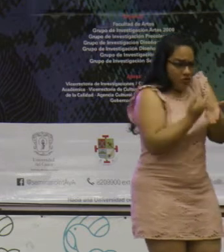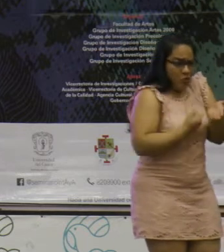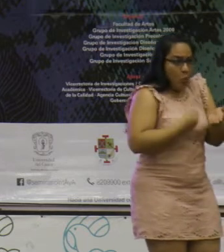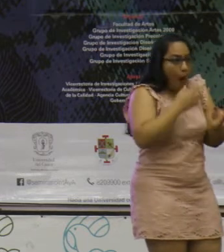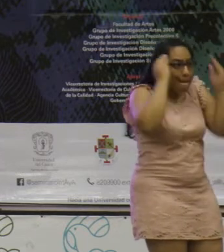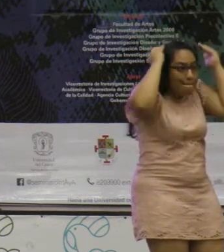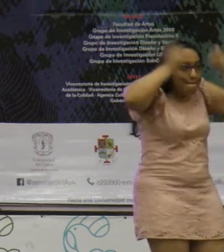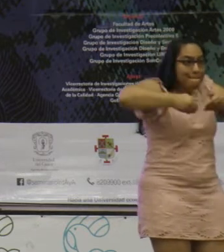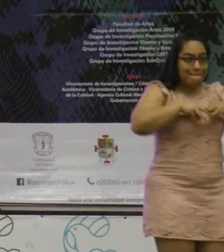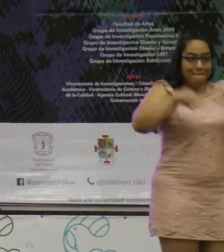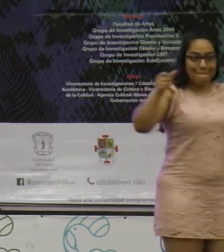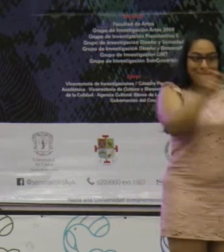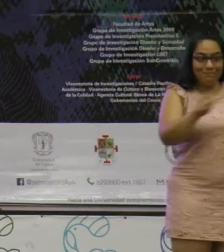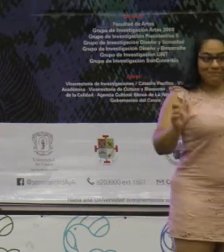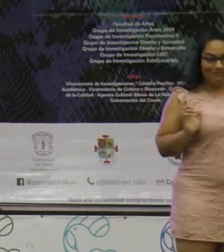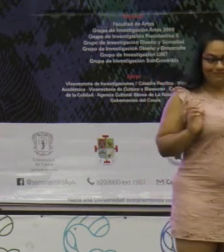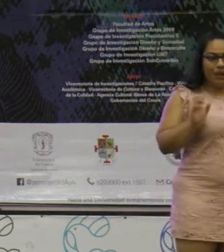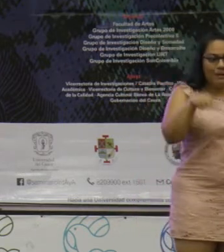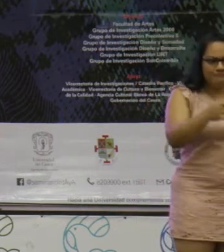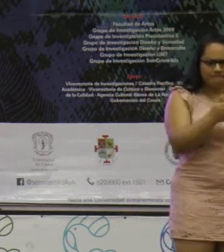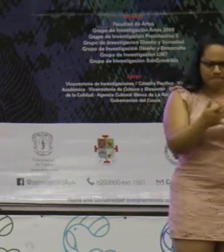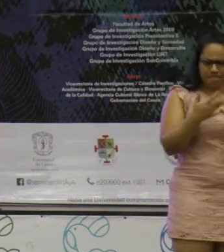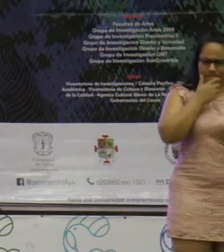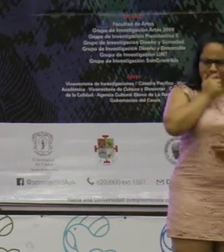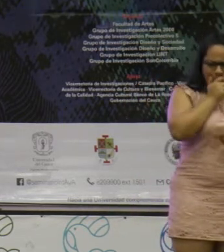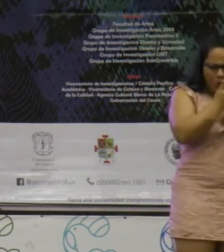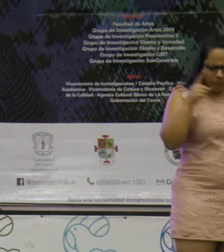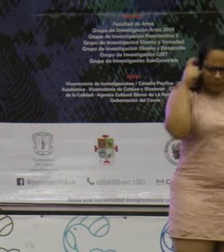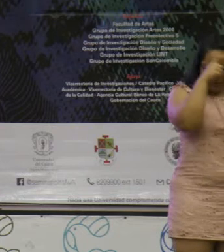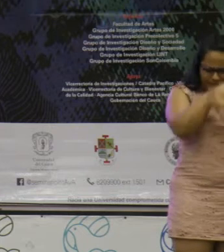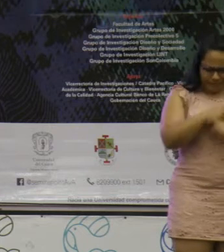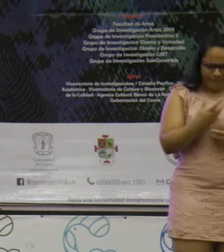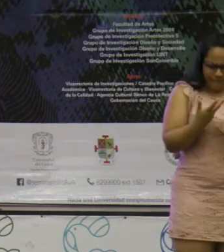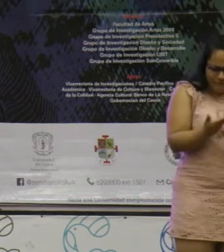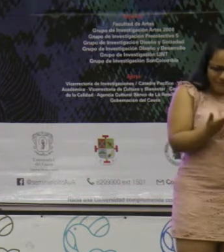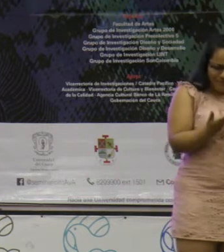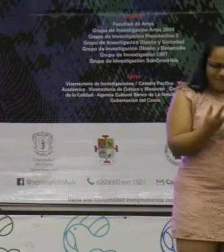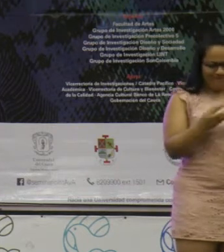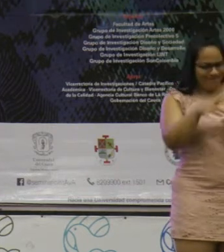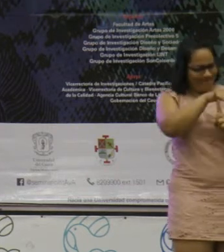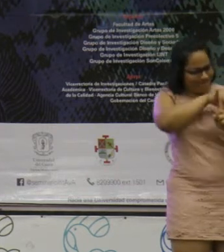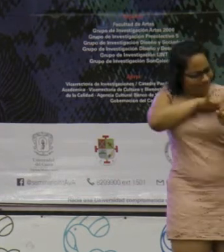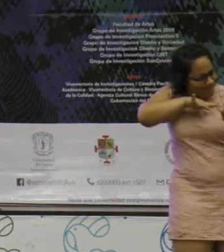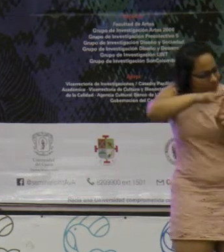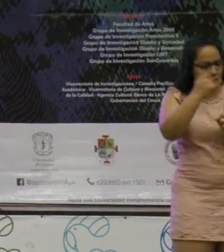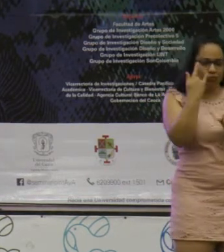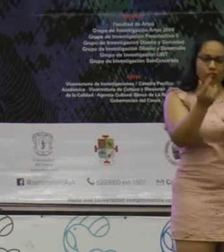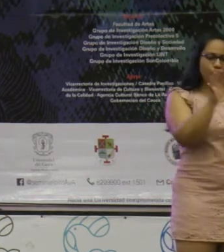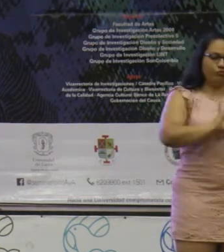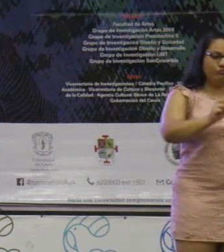anónima. Eso también nos pone frente a este artefacto de análisis con unas perspectivas muy interesantes.